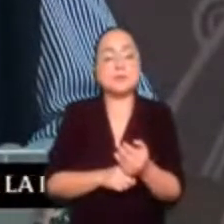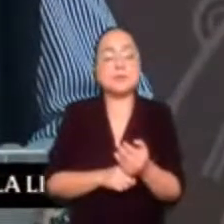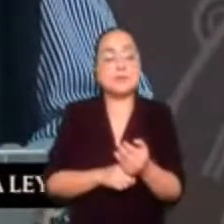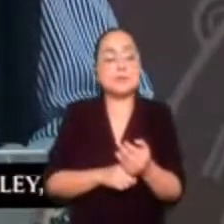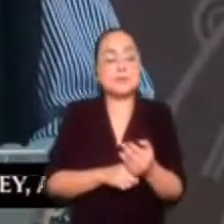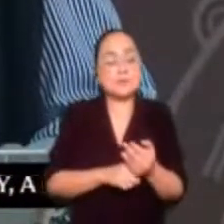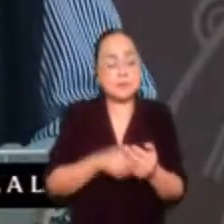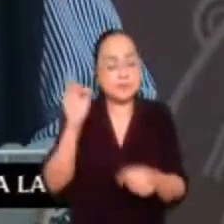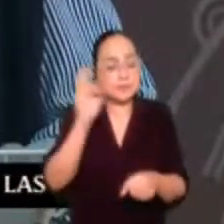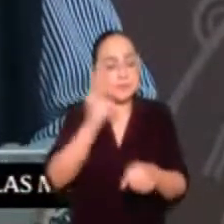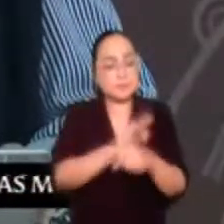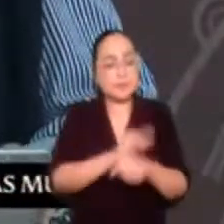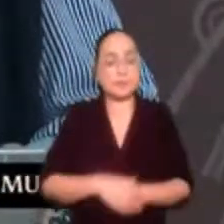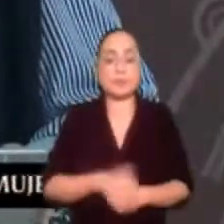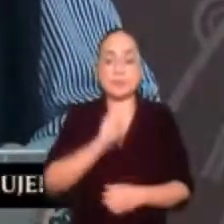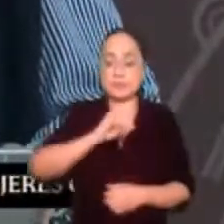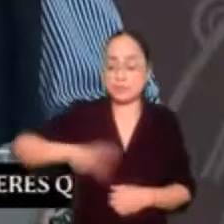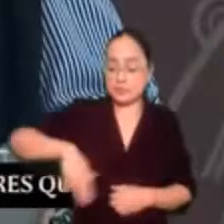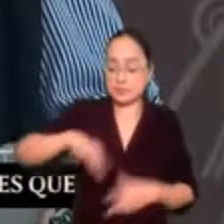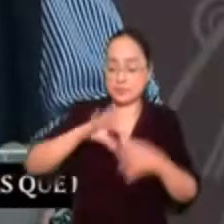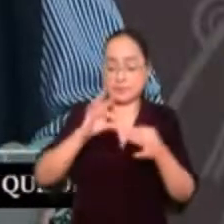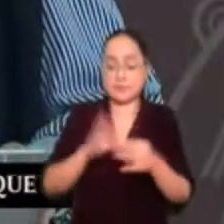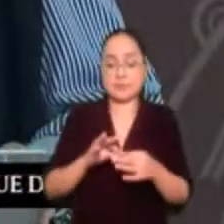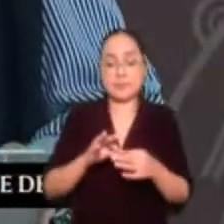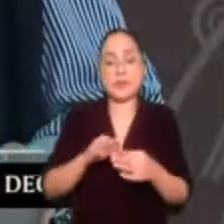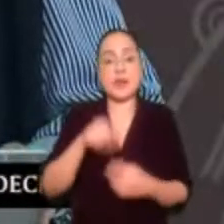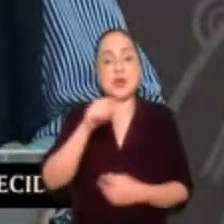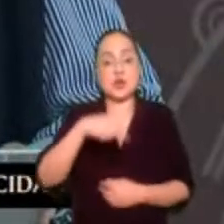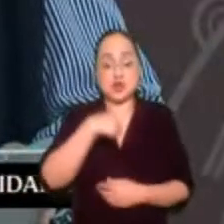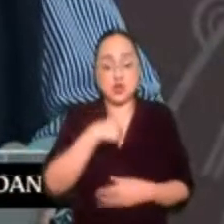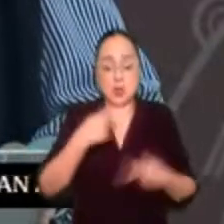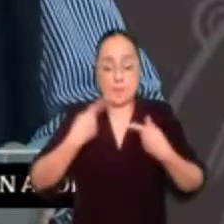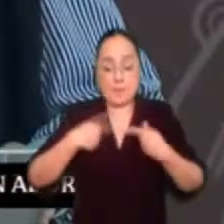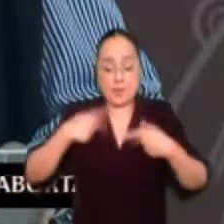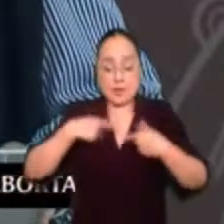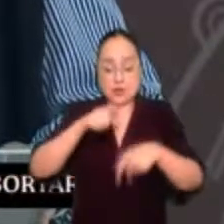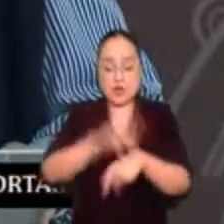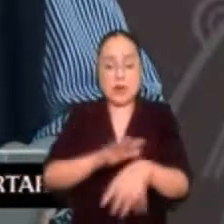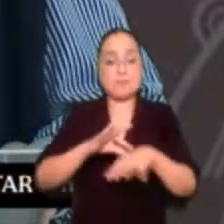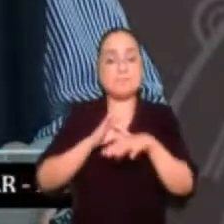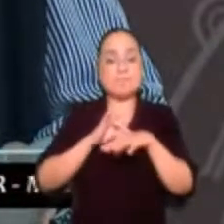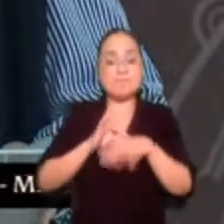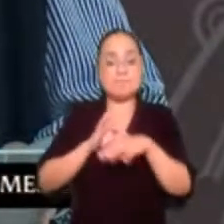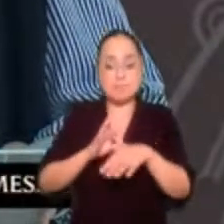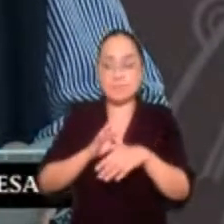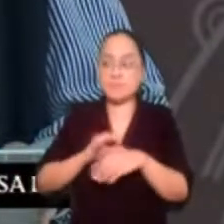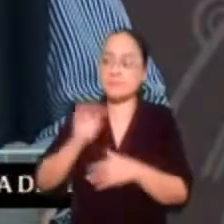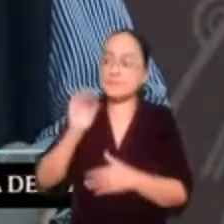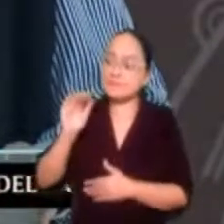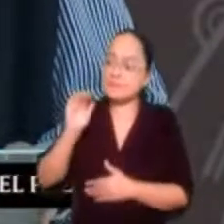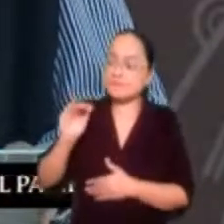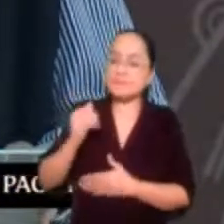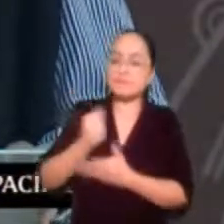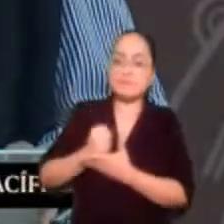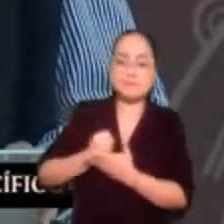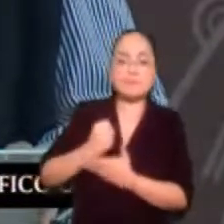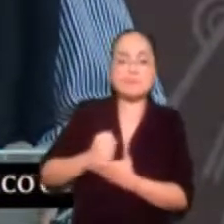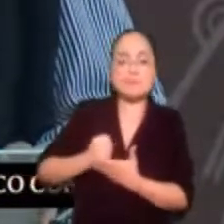Cuauhtémoc, personalmente voy a tratar de impedir en lo que respecta a